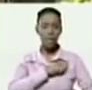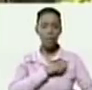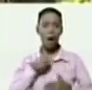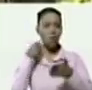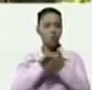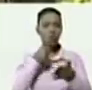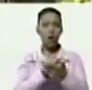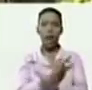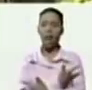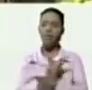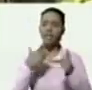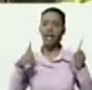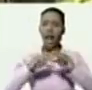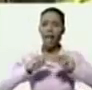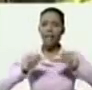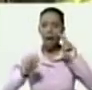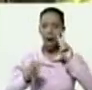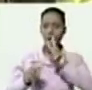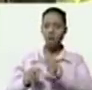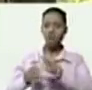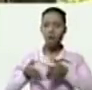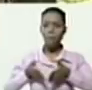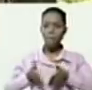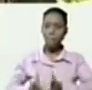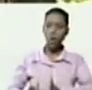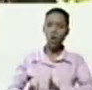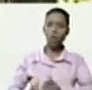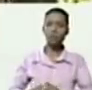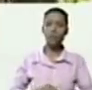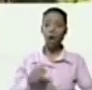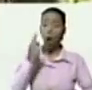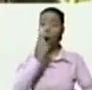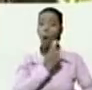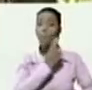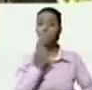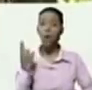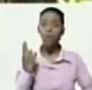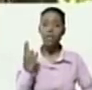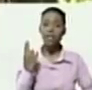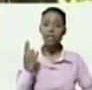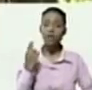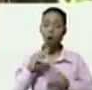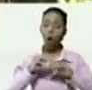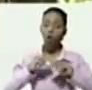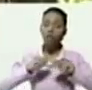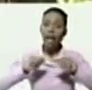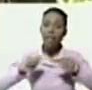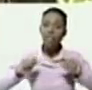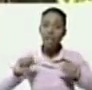por la libertad de la tierra que los vio nacer. Era más su compromiso con el suelo patrio